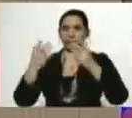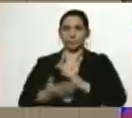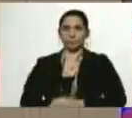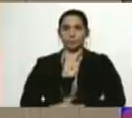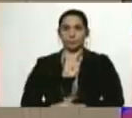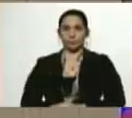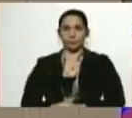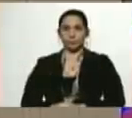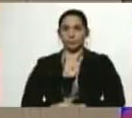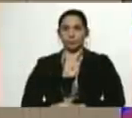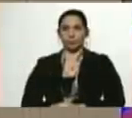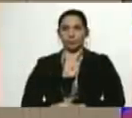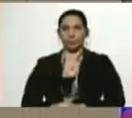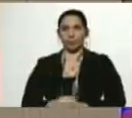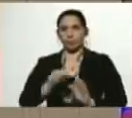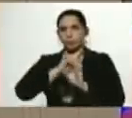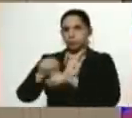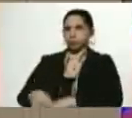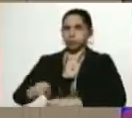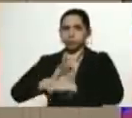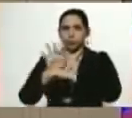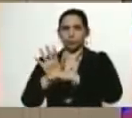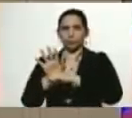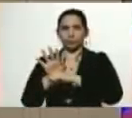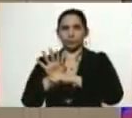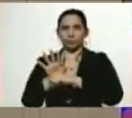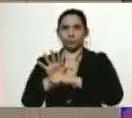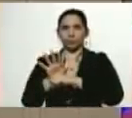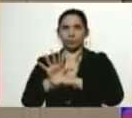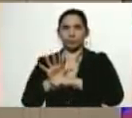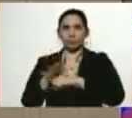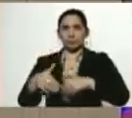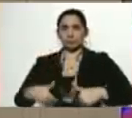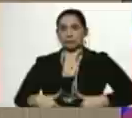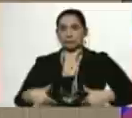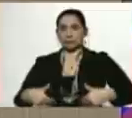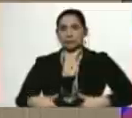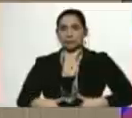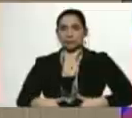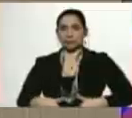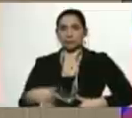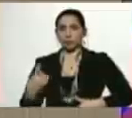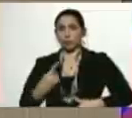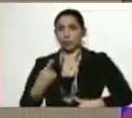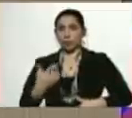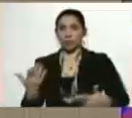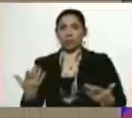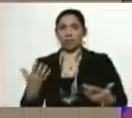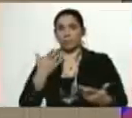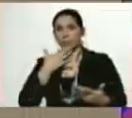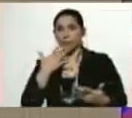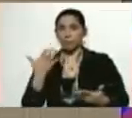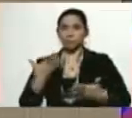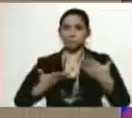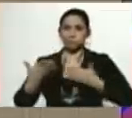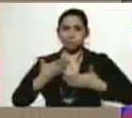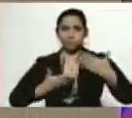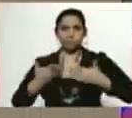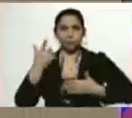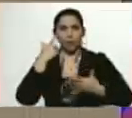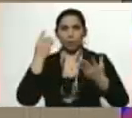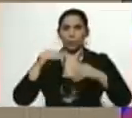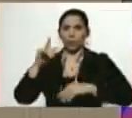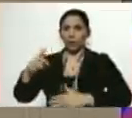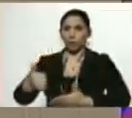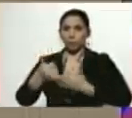al COVID-19. Nos ha costado, solamente por vía de multilateralismo y por vía de la